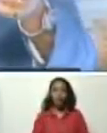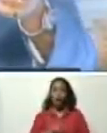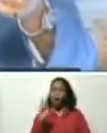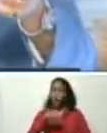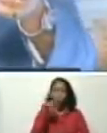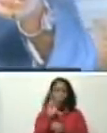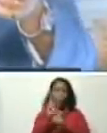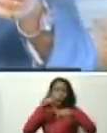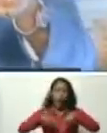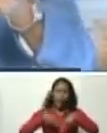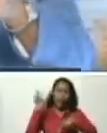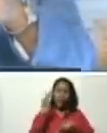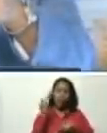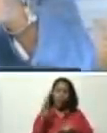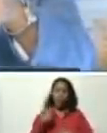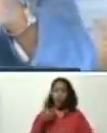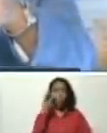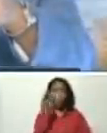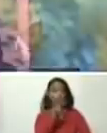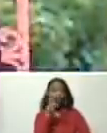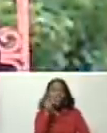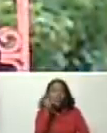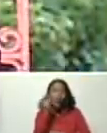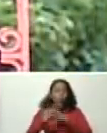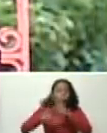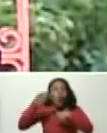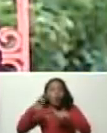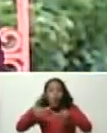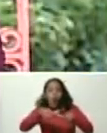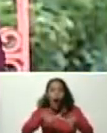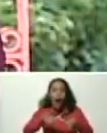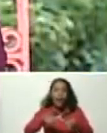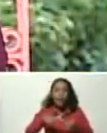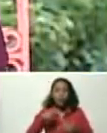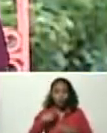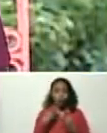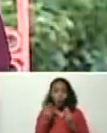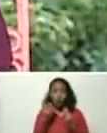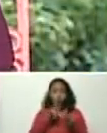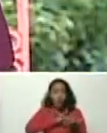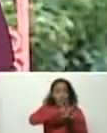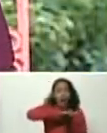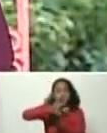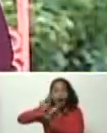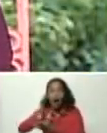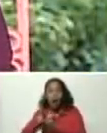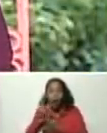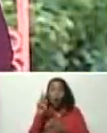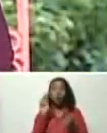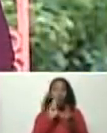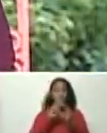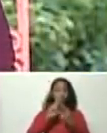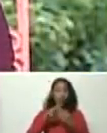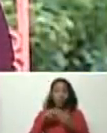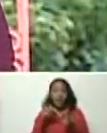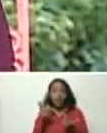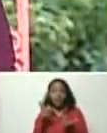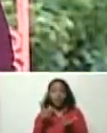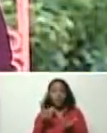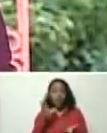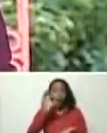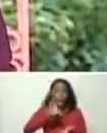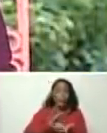en Venezuela, que yo no veo en ningún otro lugar del mundo. Y es un hombre que viaja mucho por el mundo, conoce